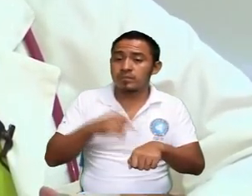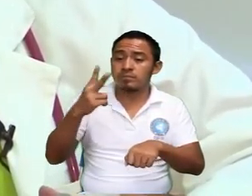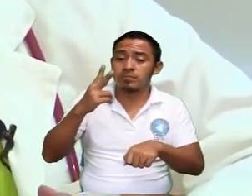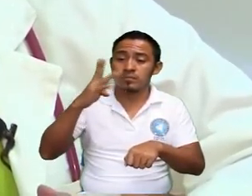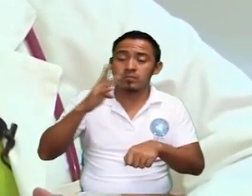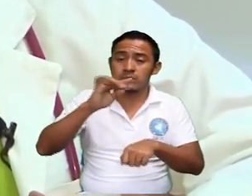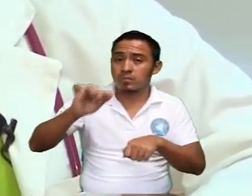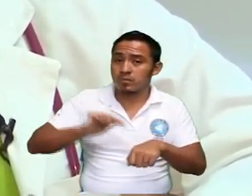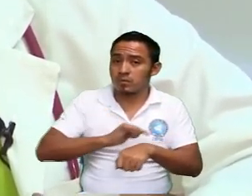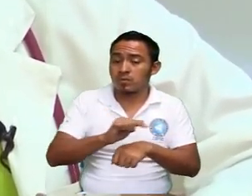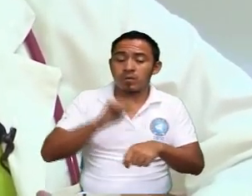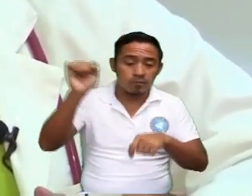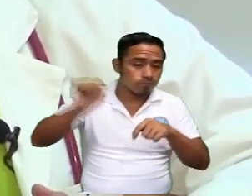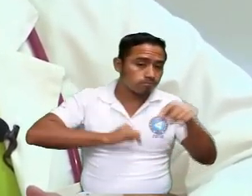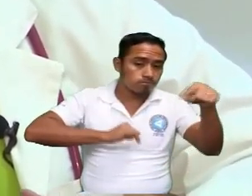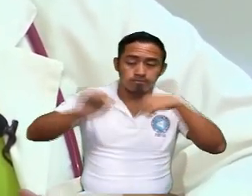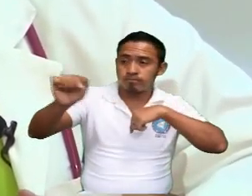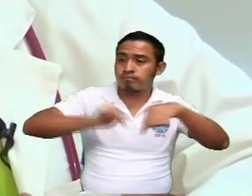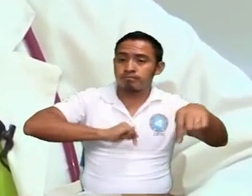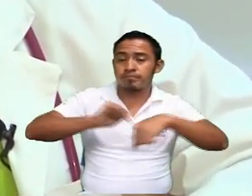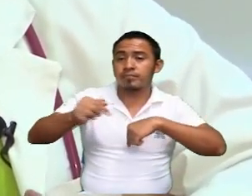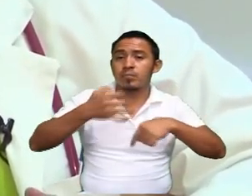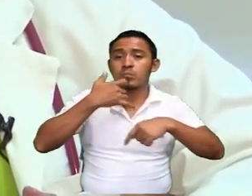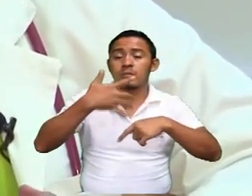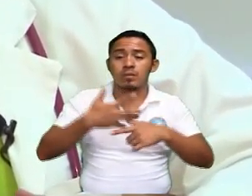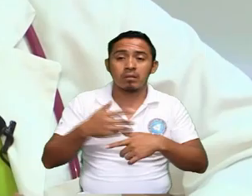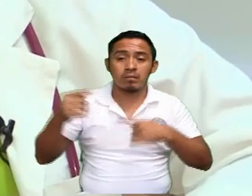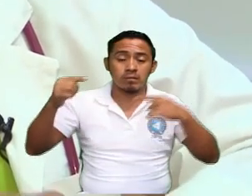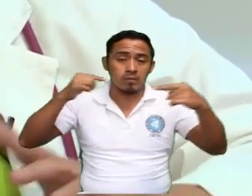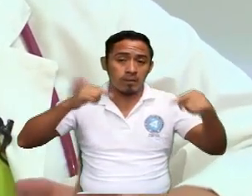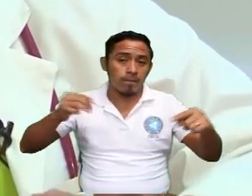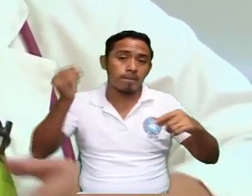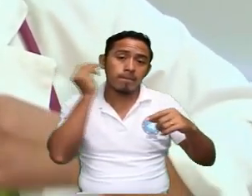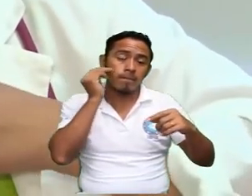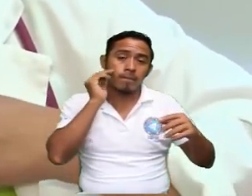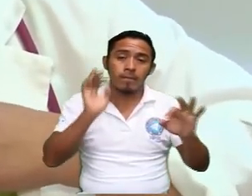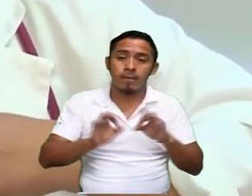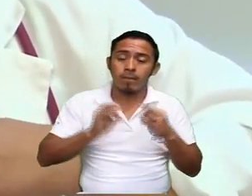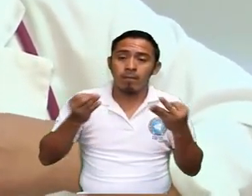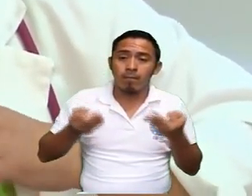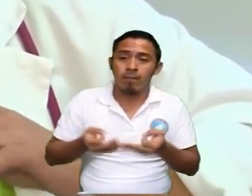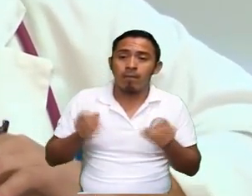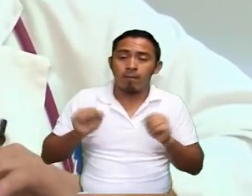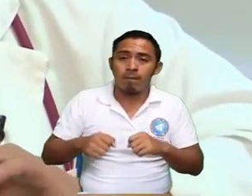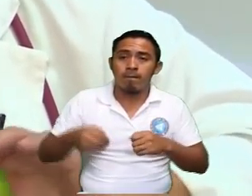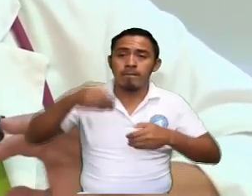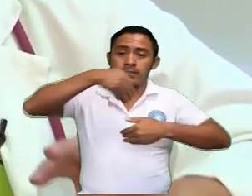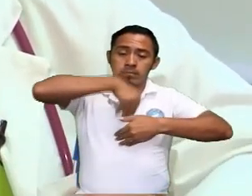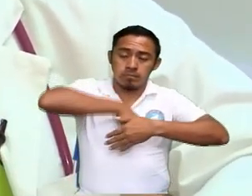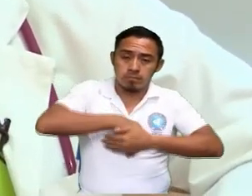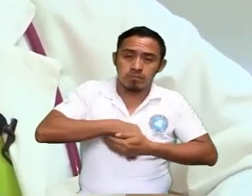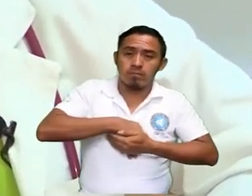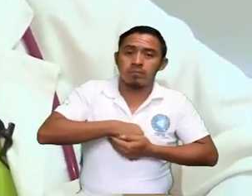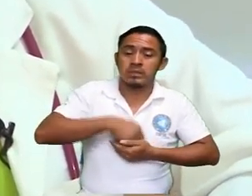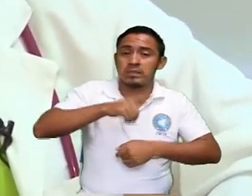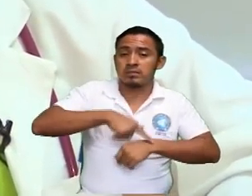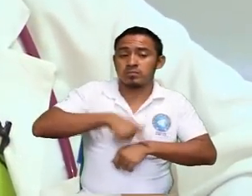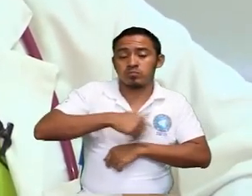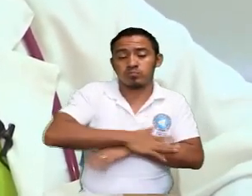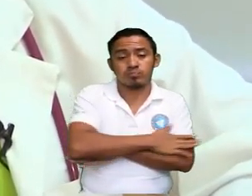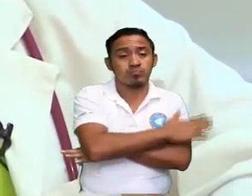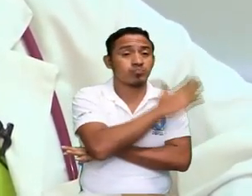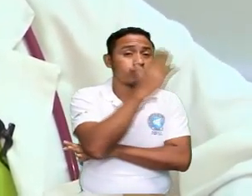día, ¿verdad? Porque la estrategia es que la mamá o la familia tenga al niño en posición canguro las 24 horas del